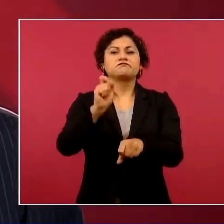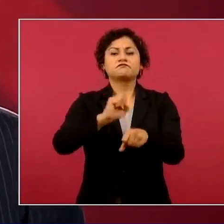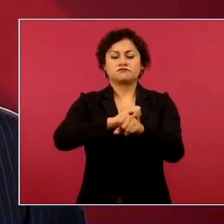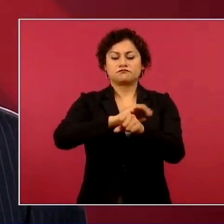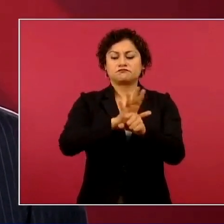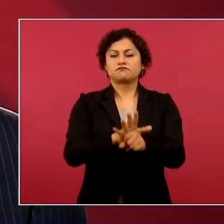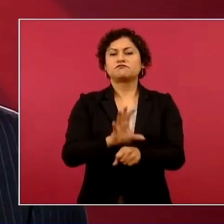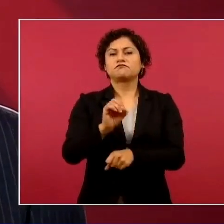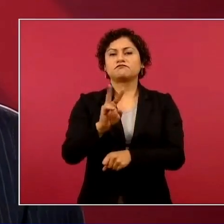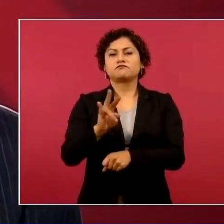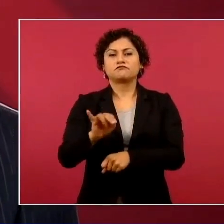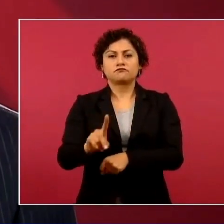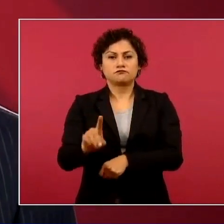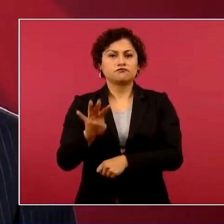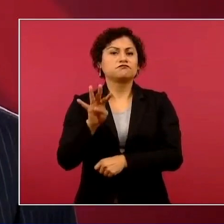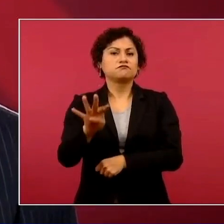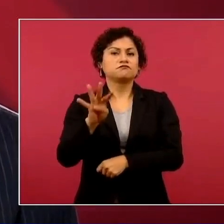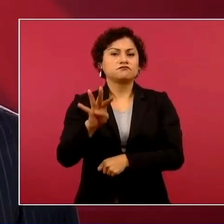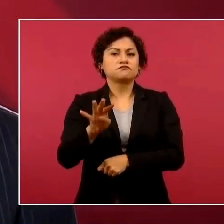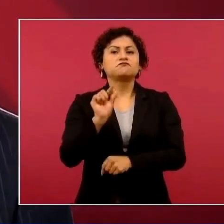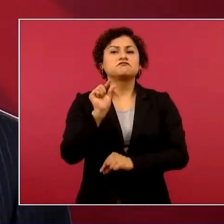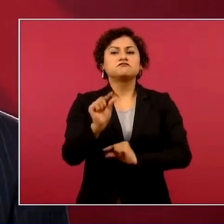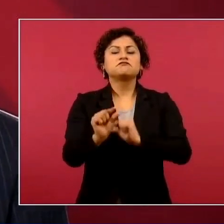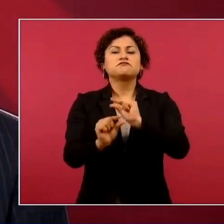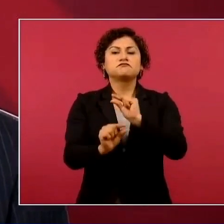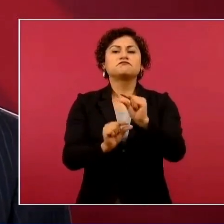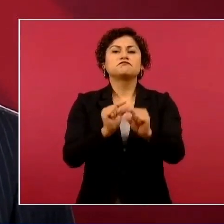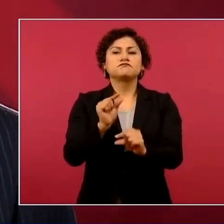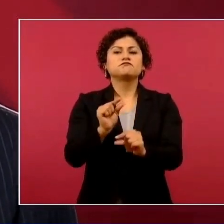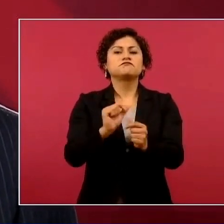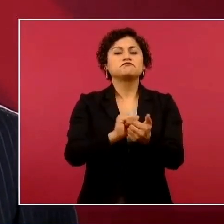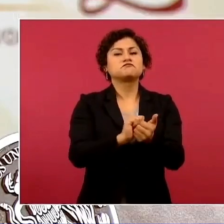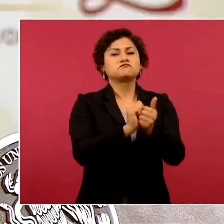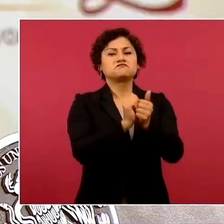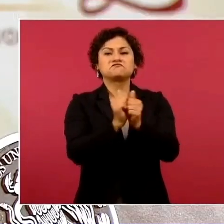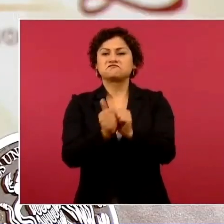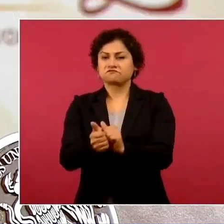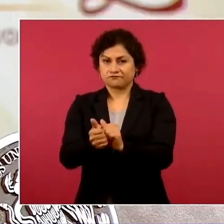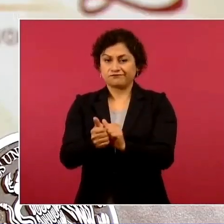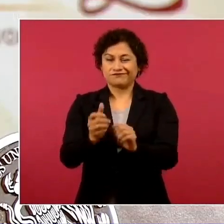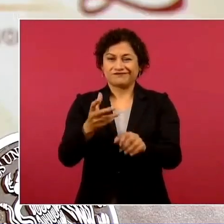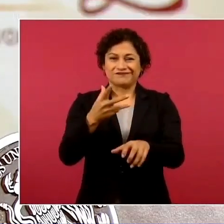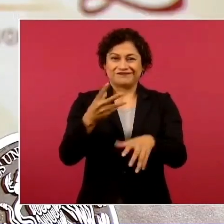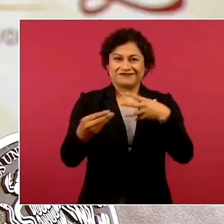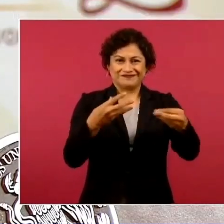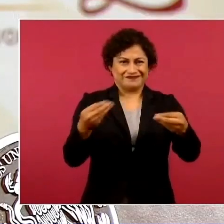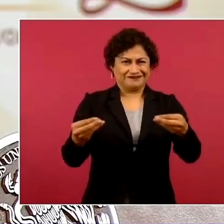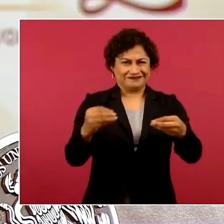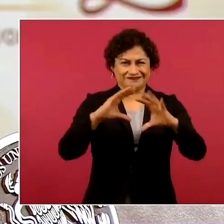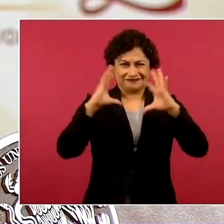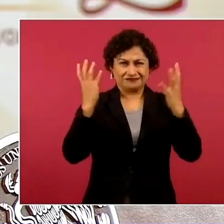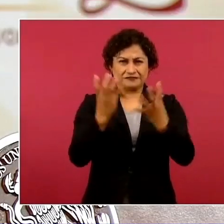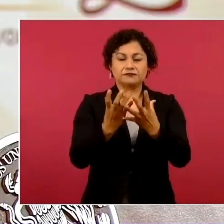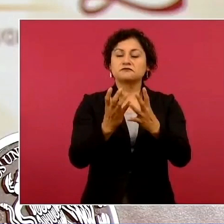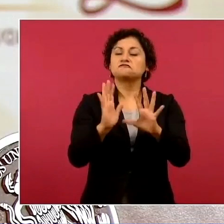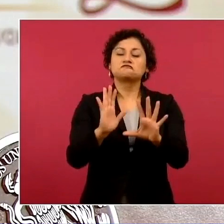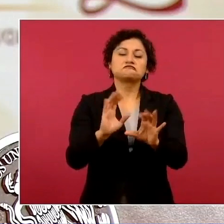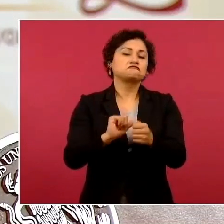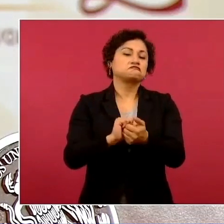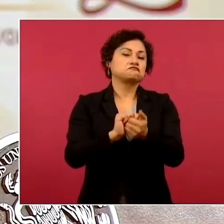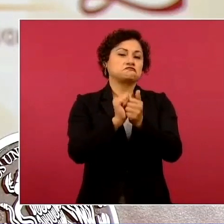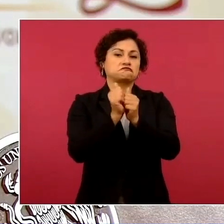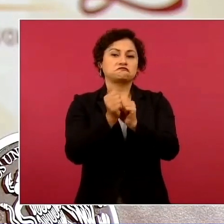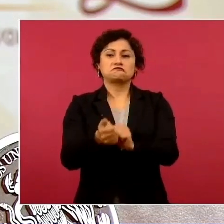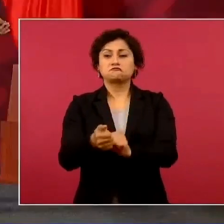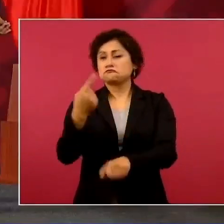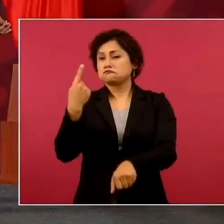va a empezar a entrar en temporada, en una fase estacional, va a dejar de tener estas oleadas en